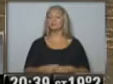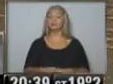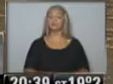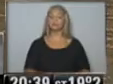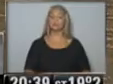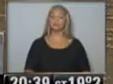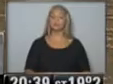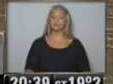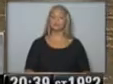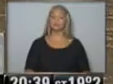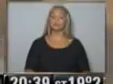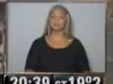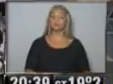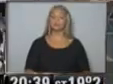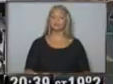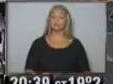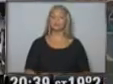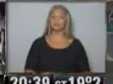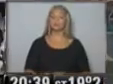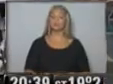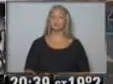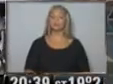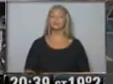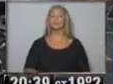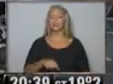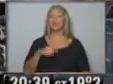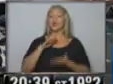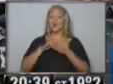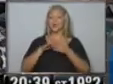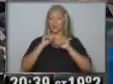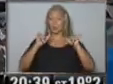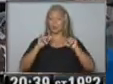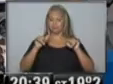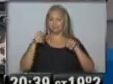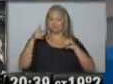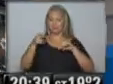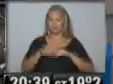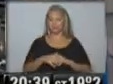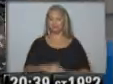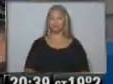Muy bien, hacemos aquí una nueva pausa. Ya estamos.